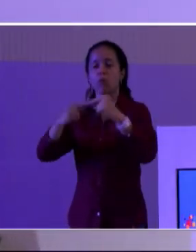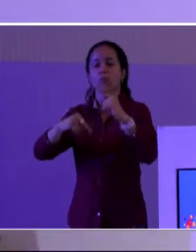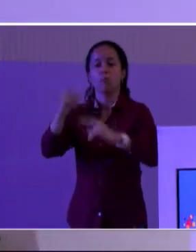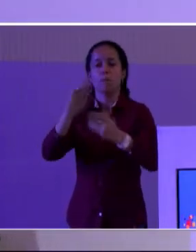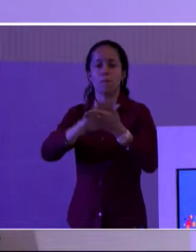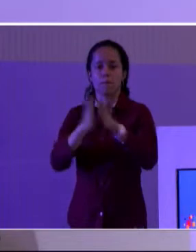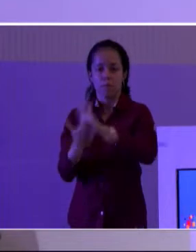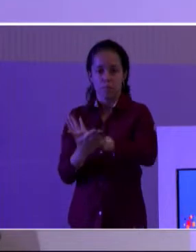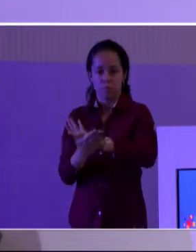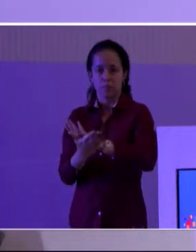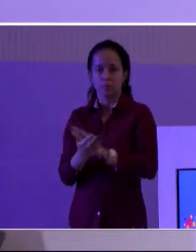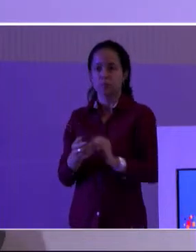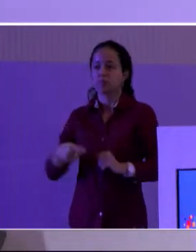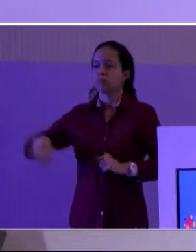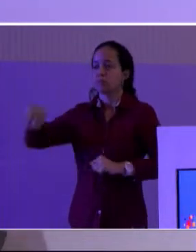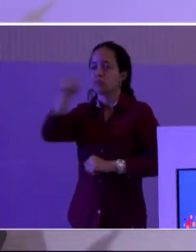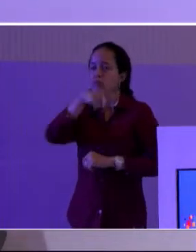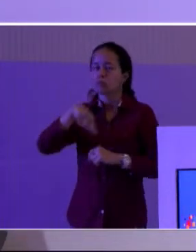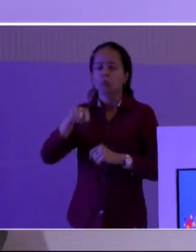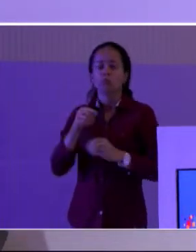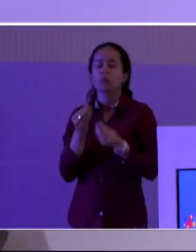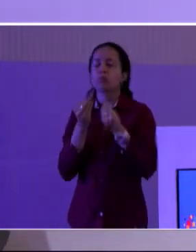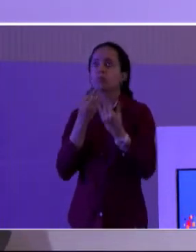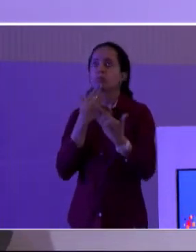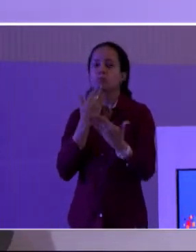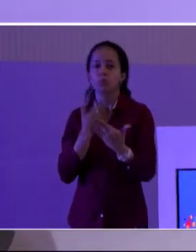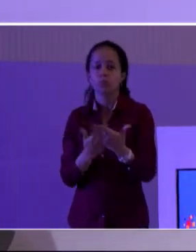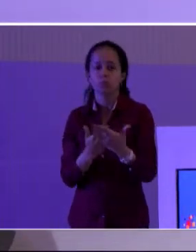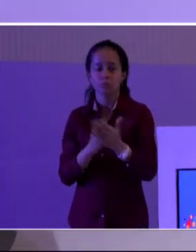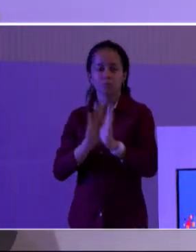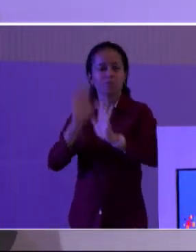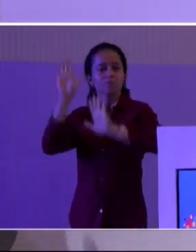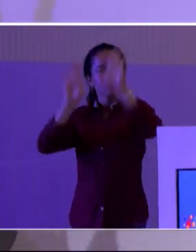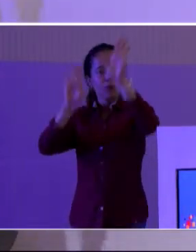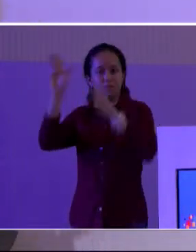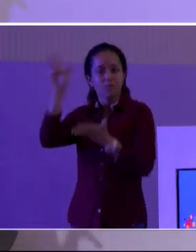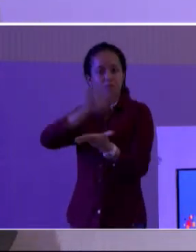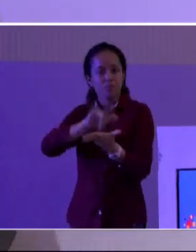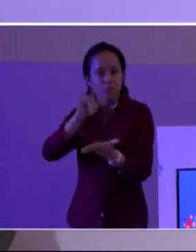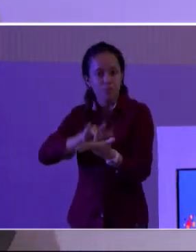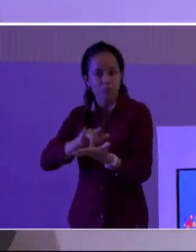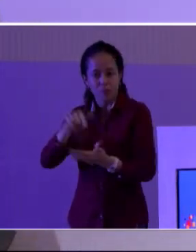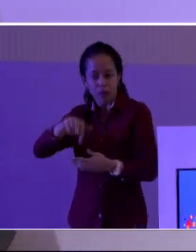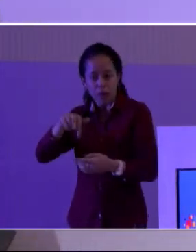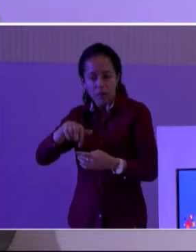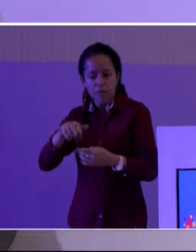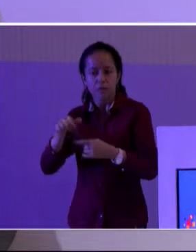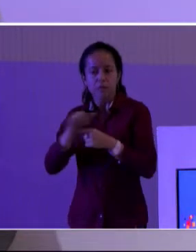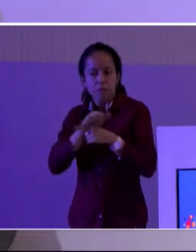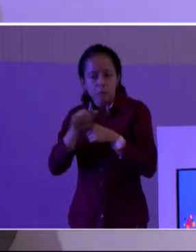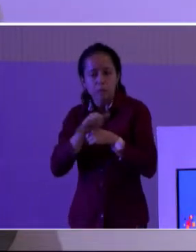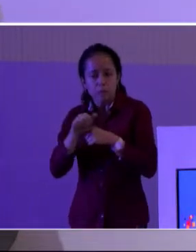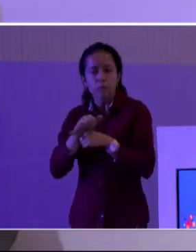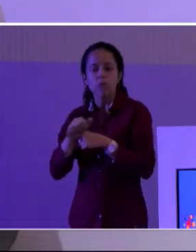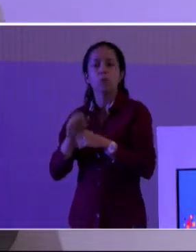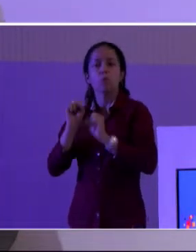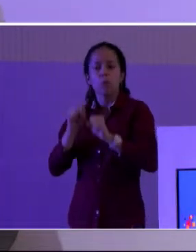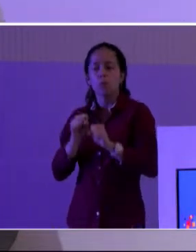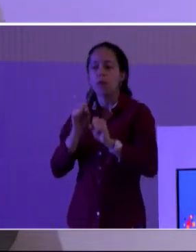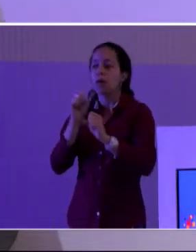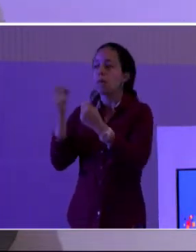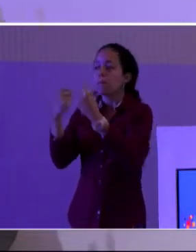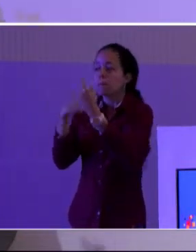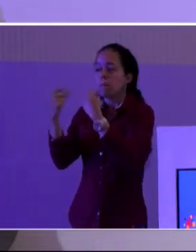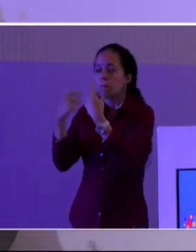paz. A todos ustedes, muchas gracias por participar en este ejercicio y esperamos poder resolver todas las